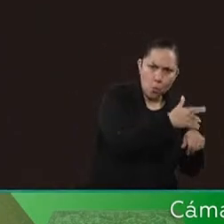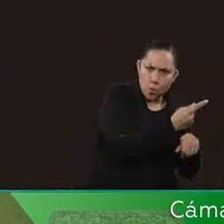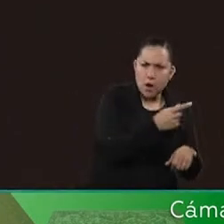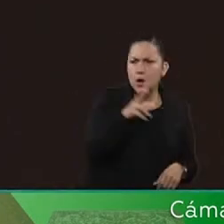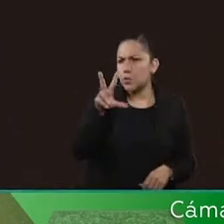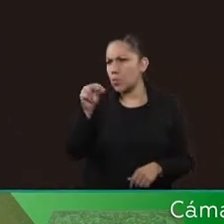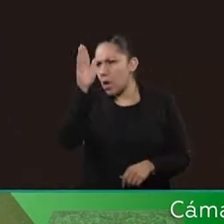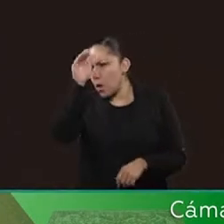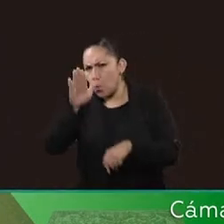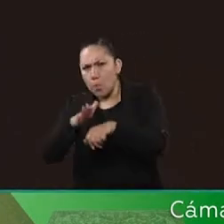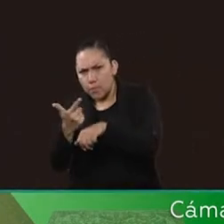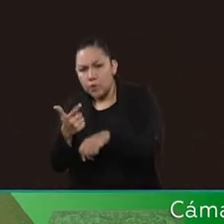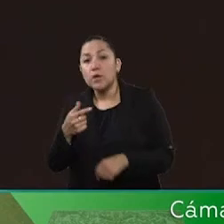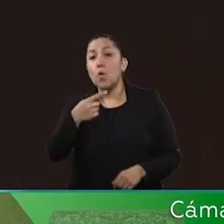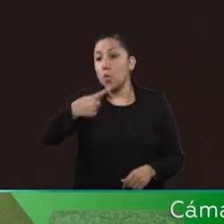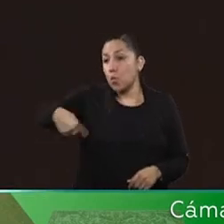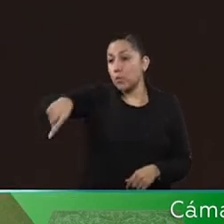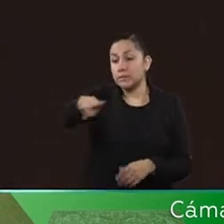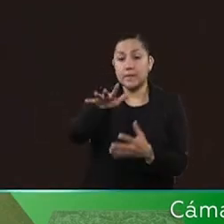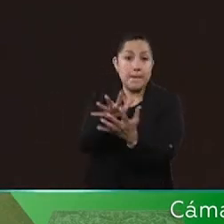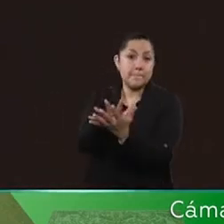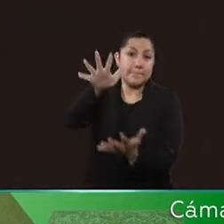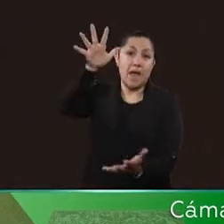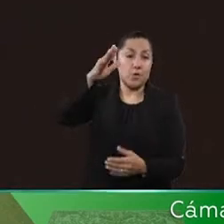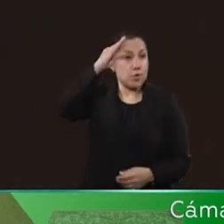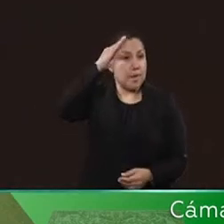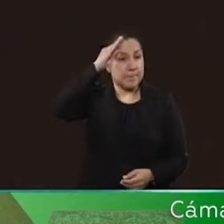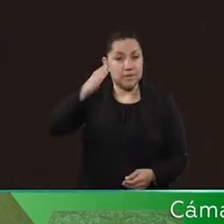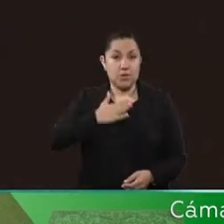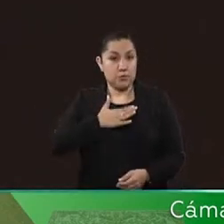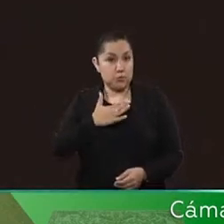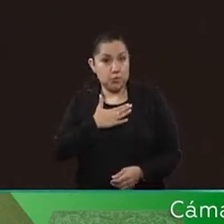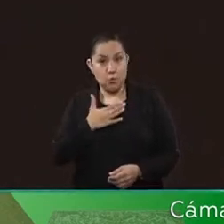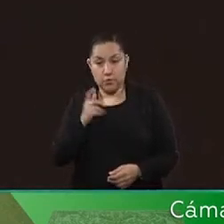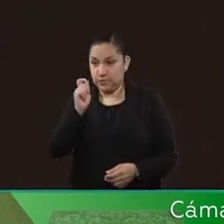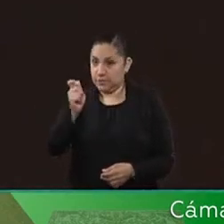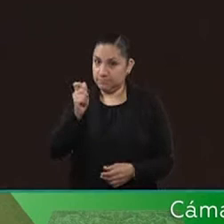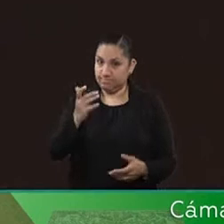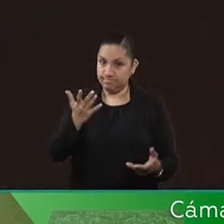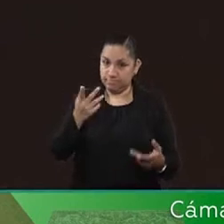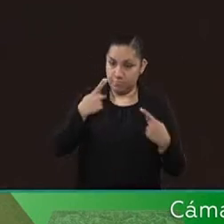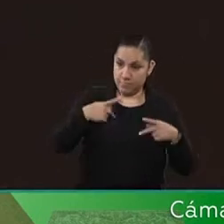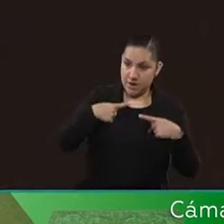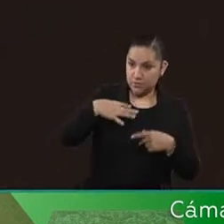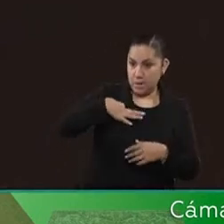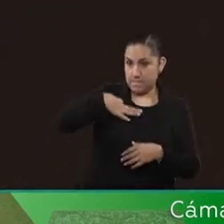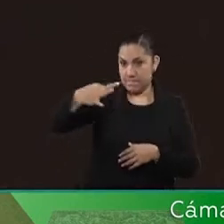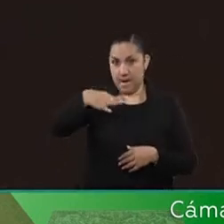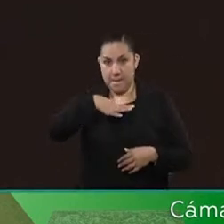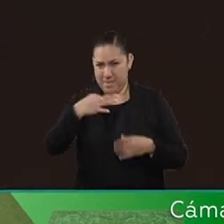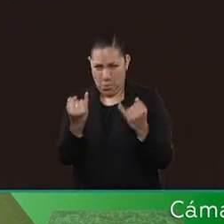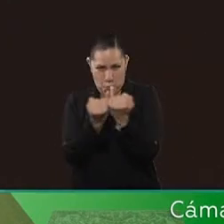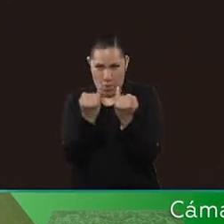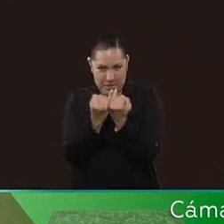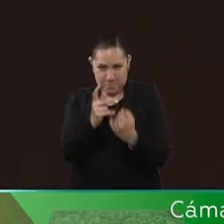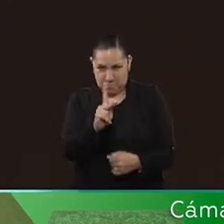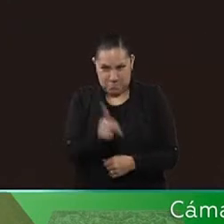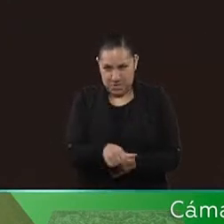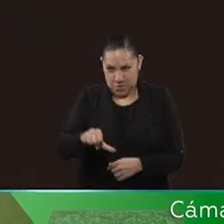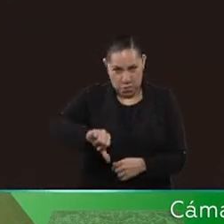reclamaba democrática igual que hoy. Hubo publicaciones a favor y en contra, como en muchas de las